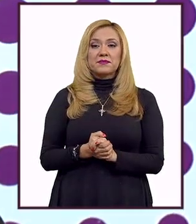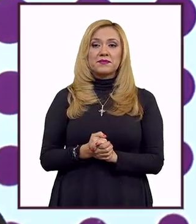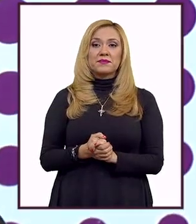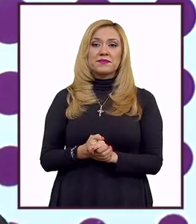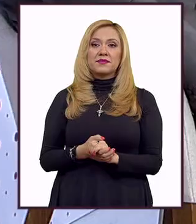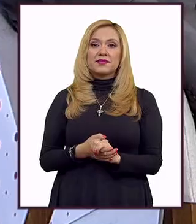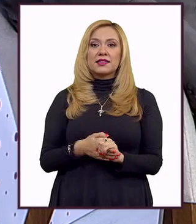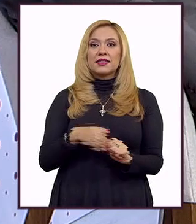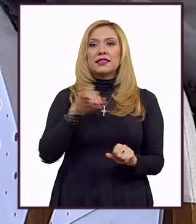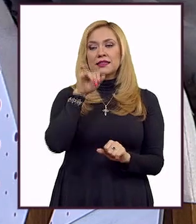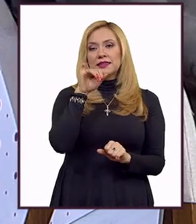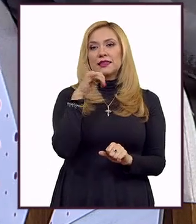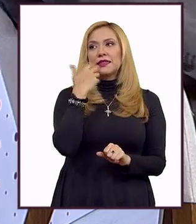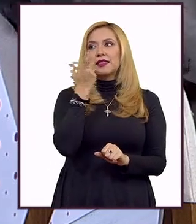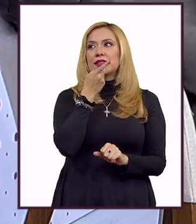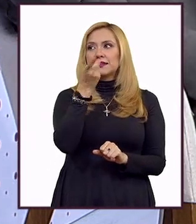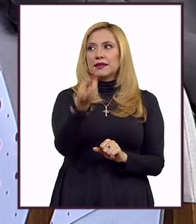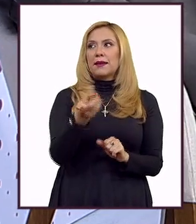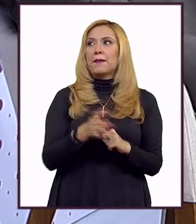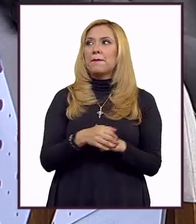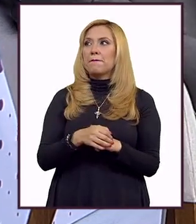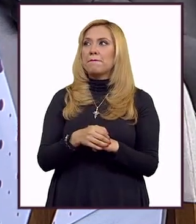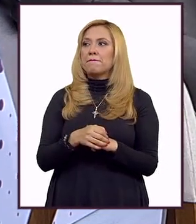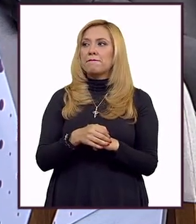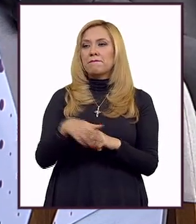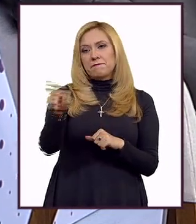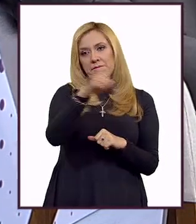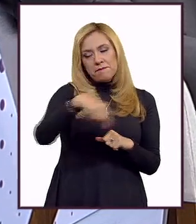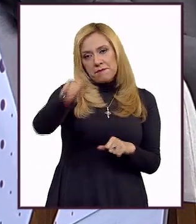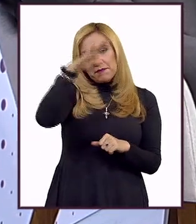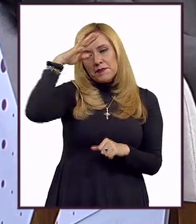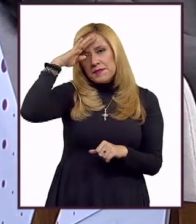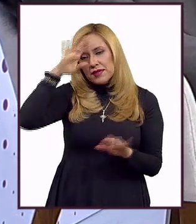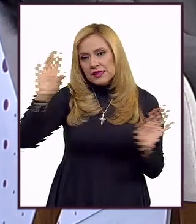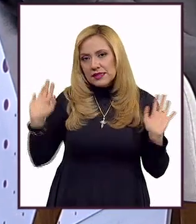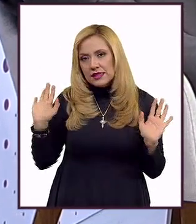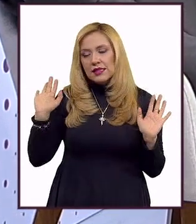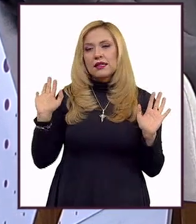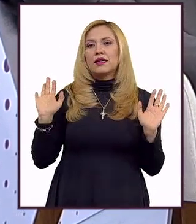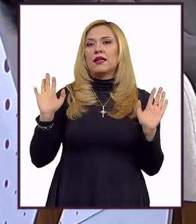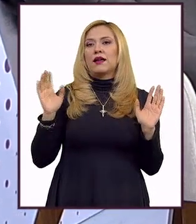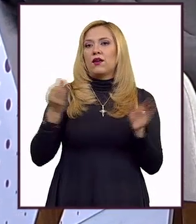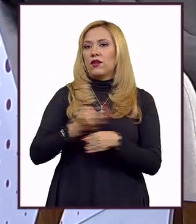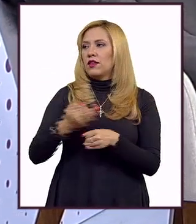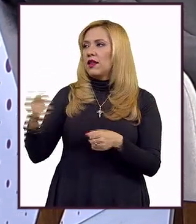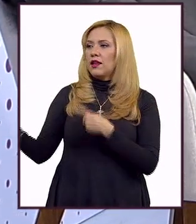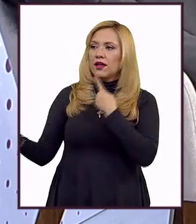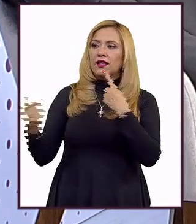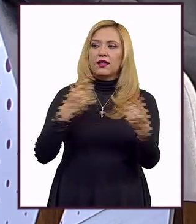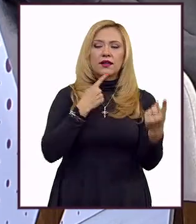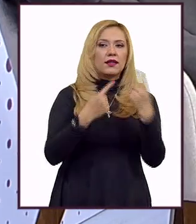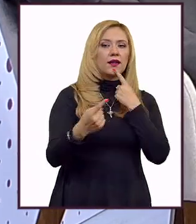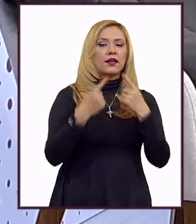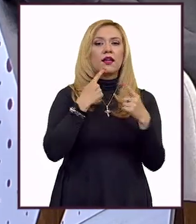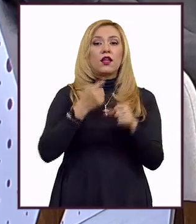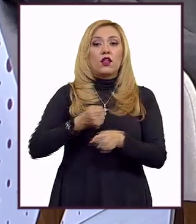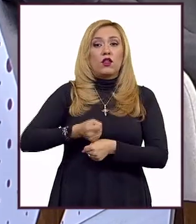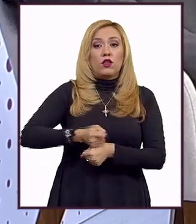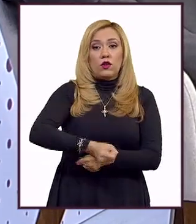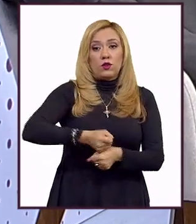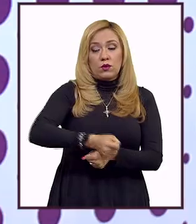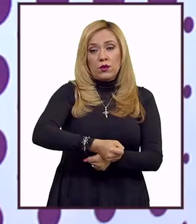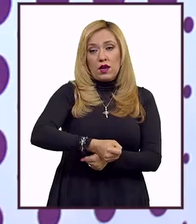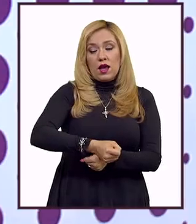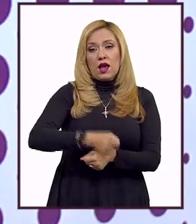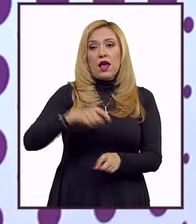conclusión? Yo sí dejaría la consideración de que justo lo que decíamos en el bloque inicial, la tortura es un delito